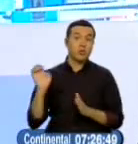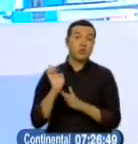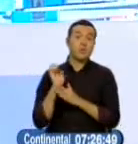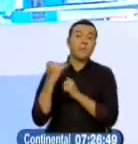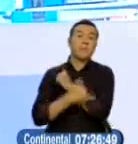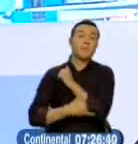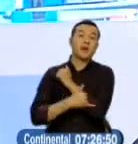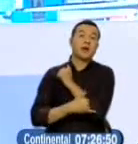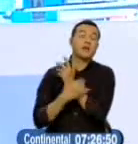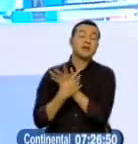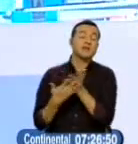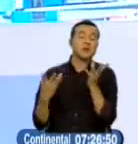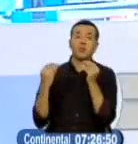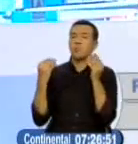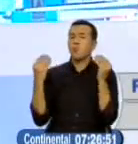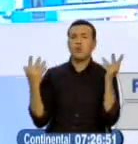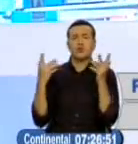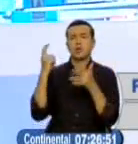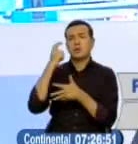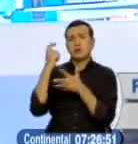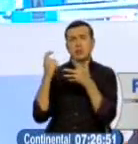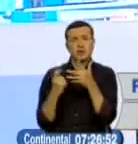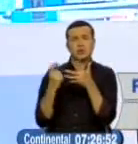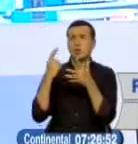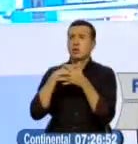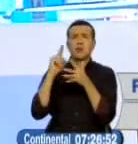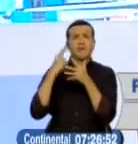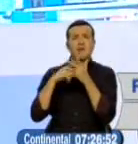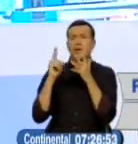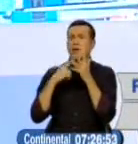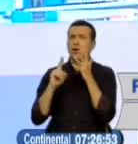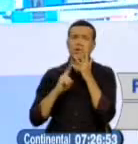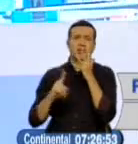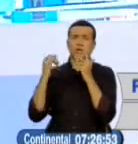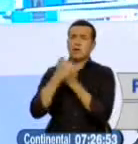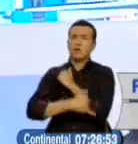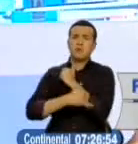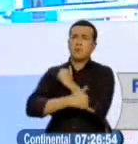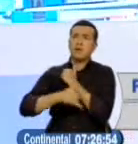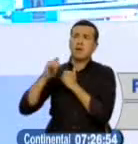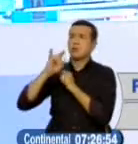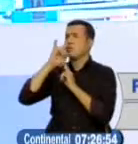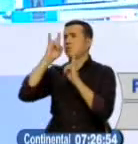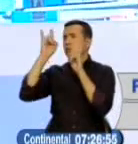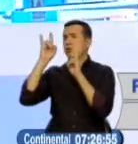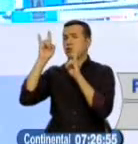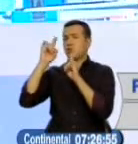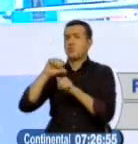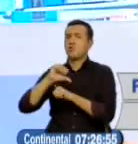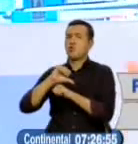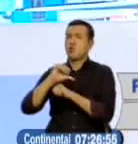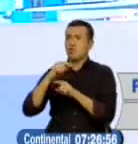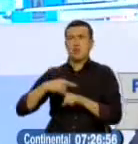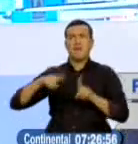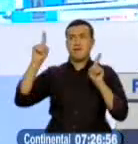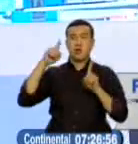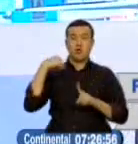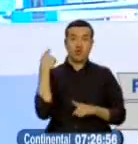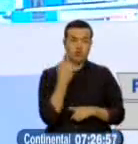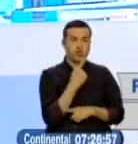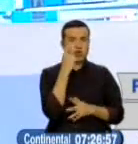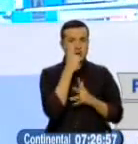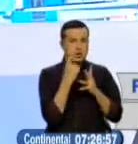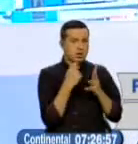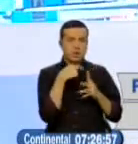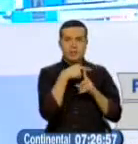un país que tiene un conjunto de necesidades muy diferente a la de los países ricos industrializados. Nosotros tenemos otro tipo